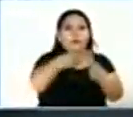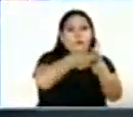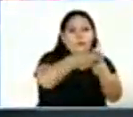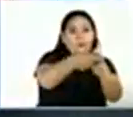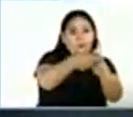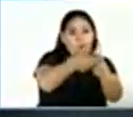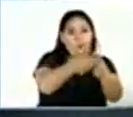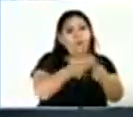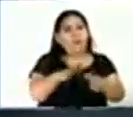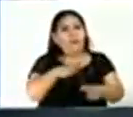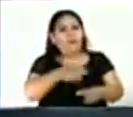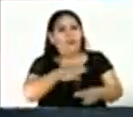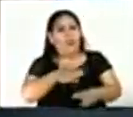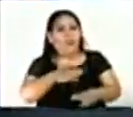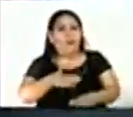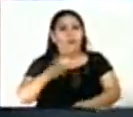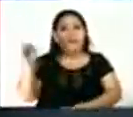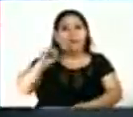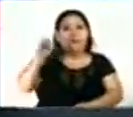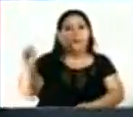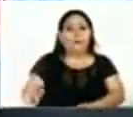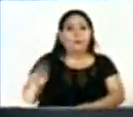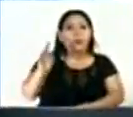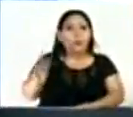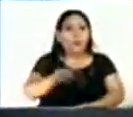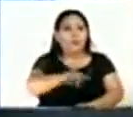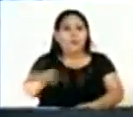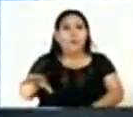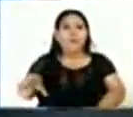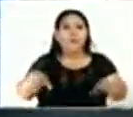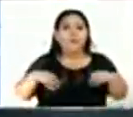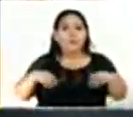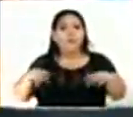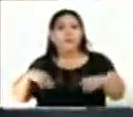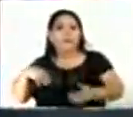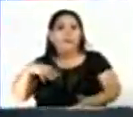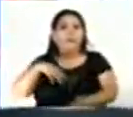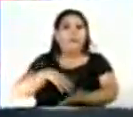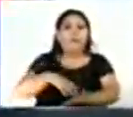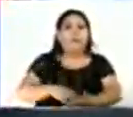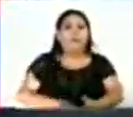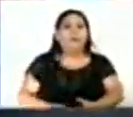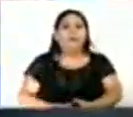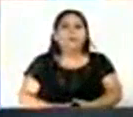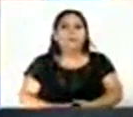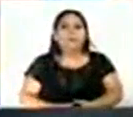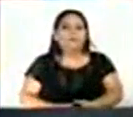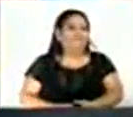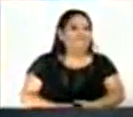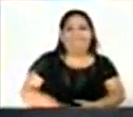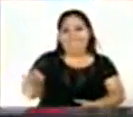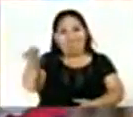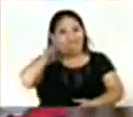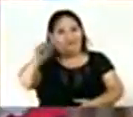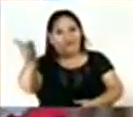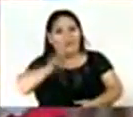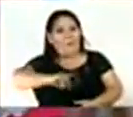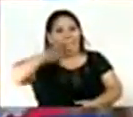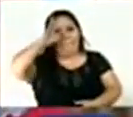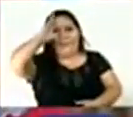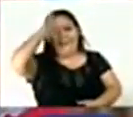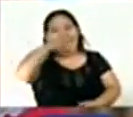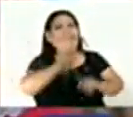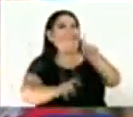tricolor solo tiene un 2% de aceptación entre la población salvadoreña. No, esas encuestas son de mentira,